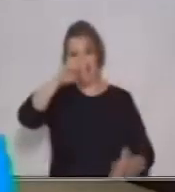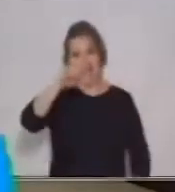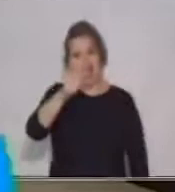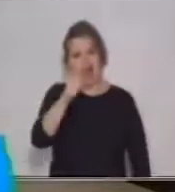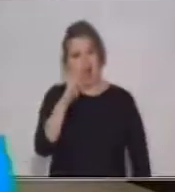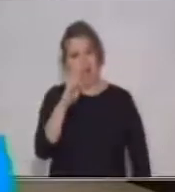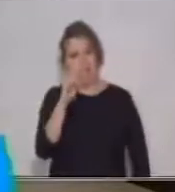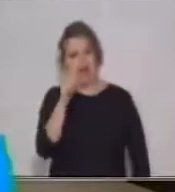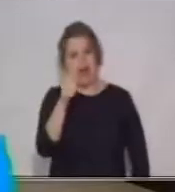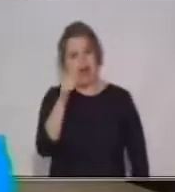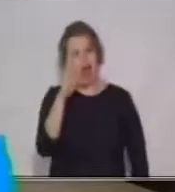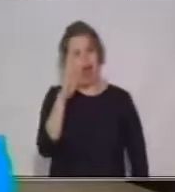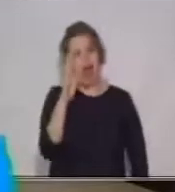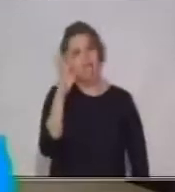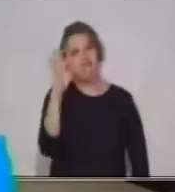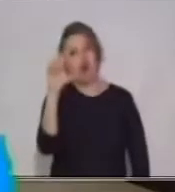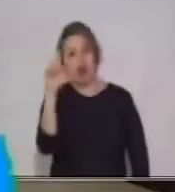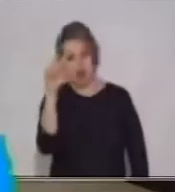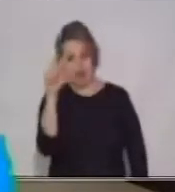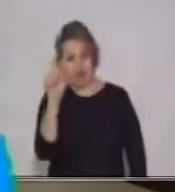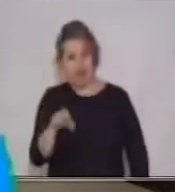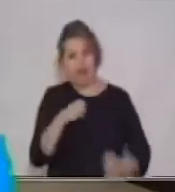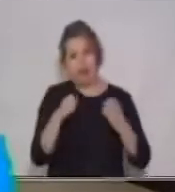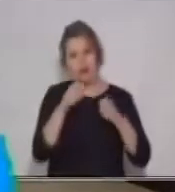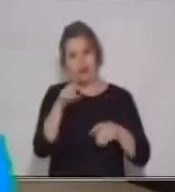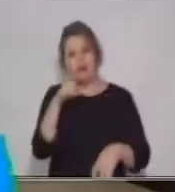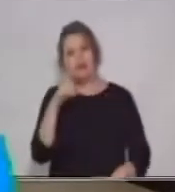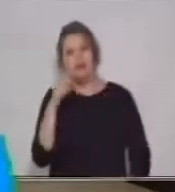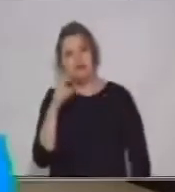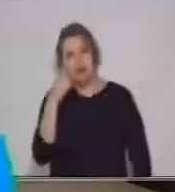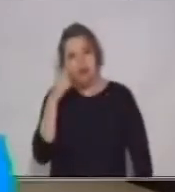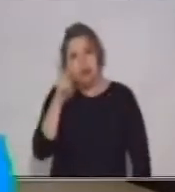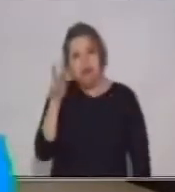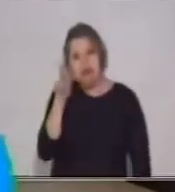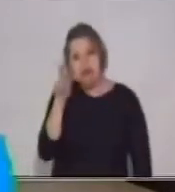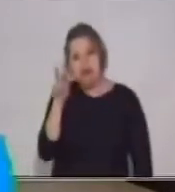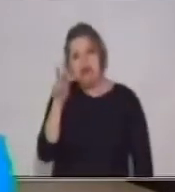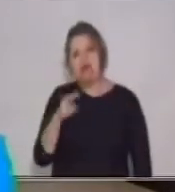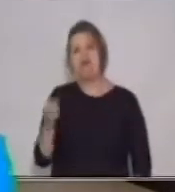a reconocer como una forma estándar